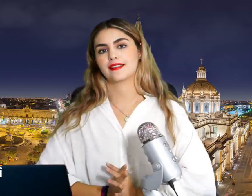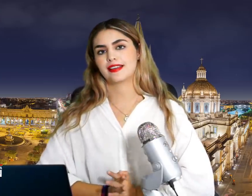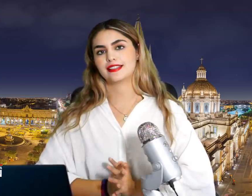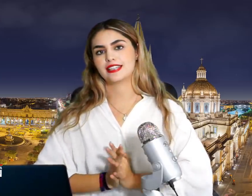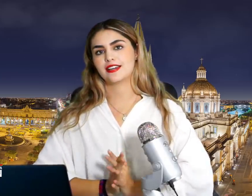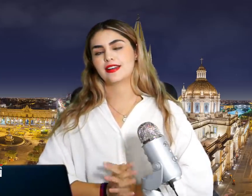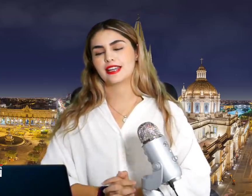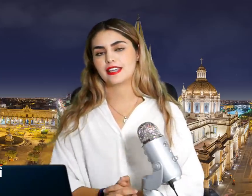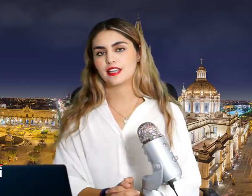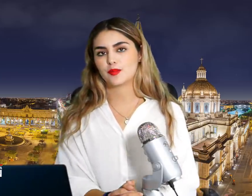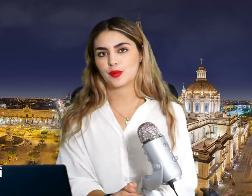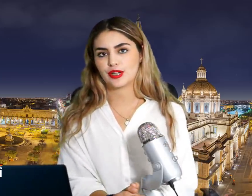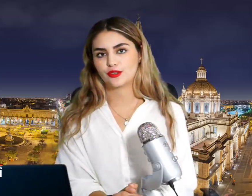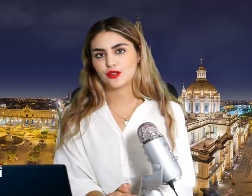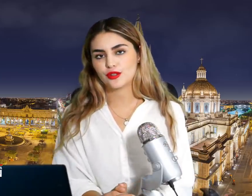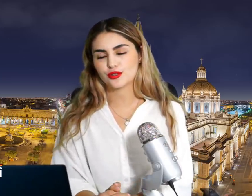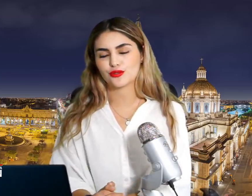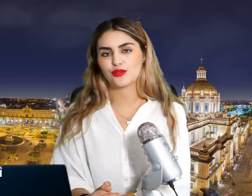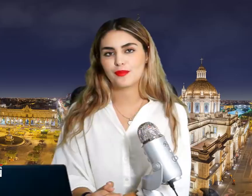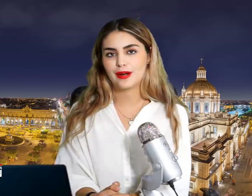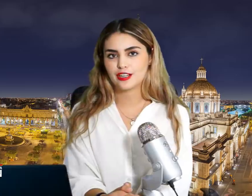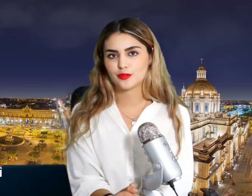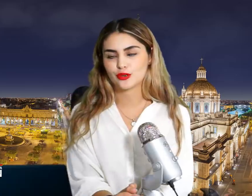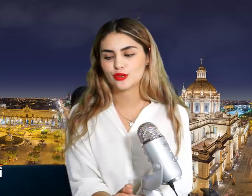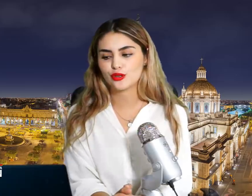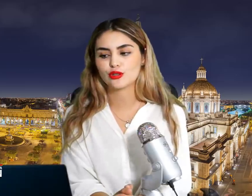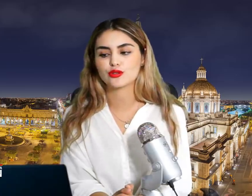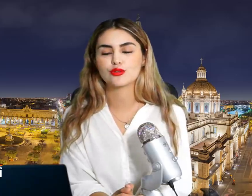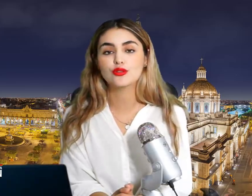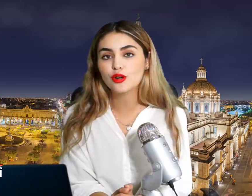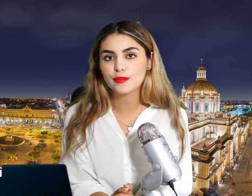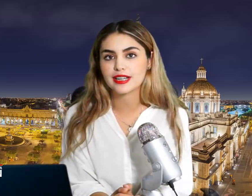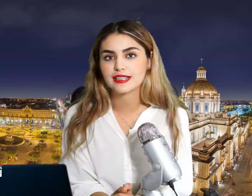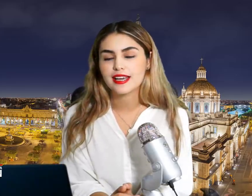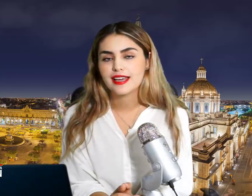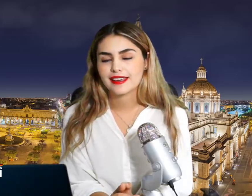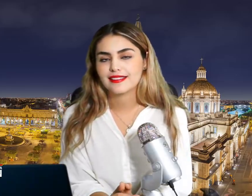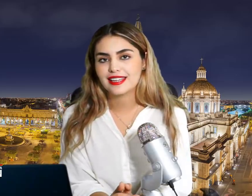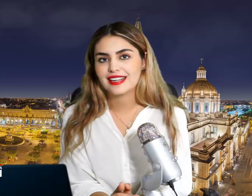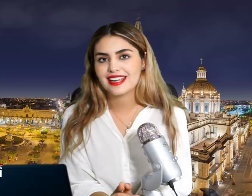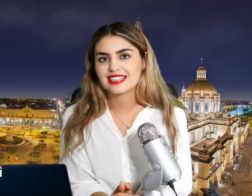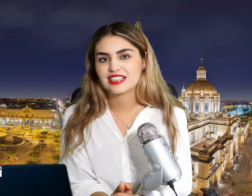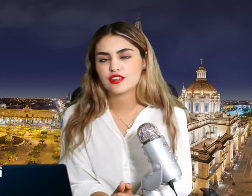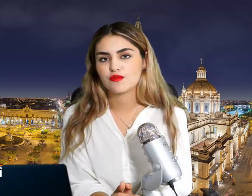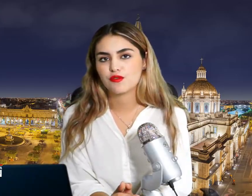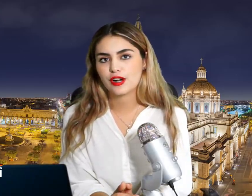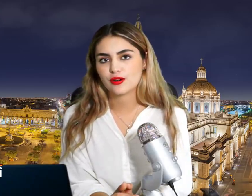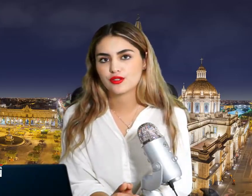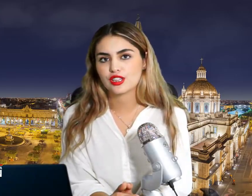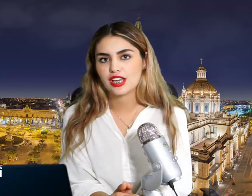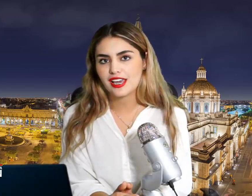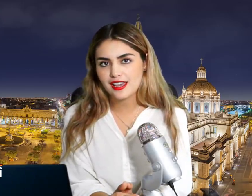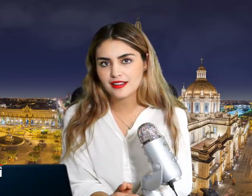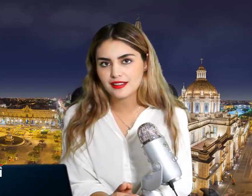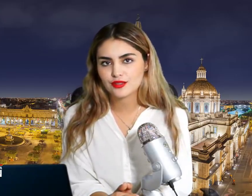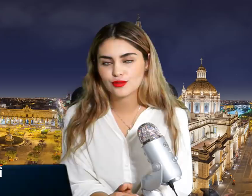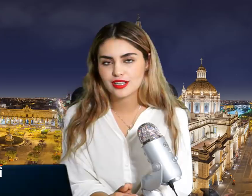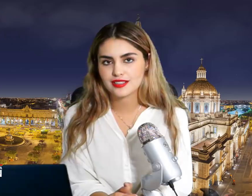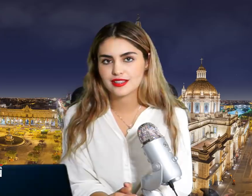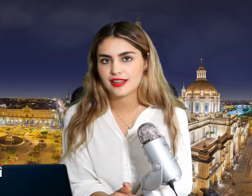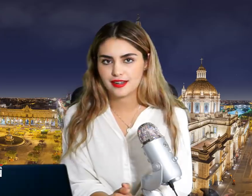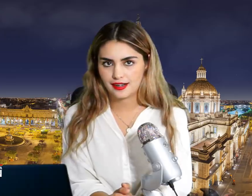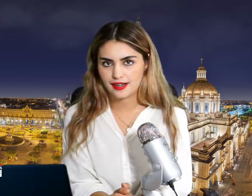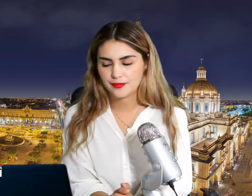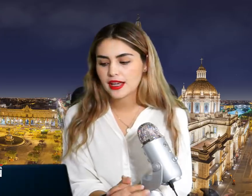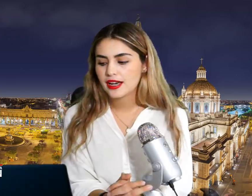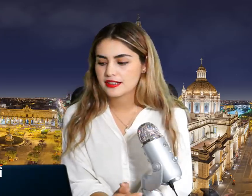de verdad ya van a ir por todos los culpables, por todos los nombres que tiene Cienfuegos en su